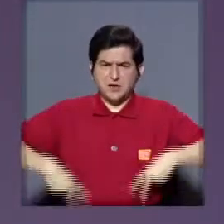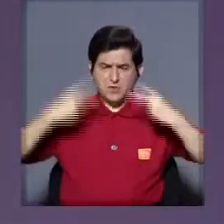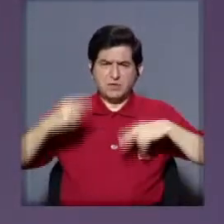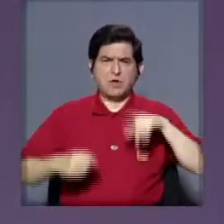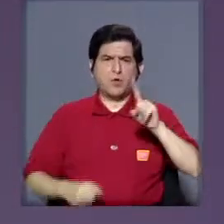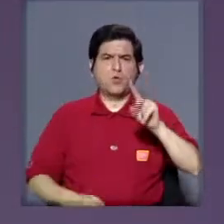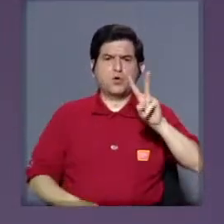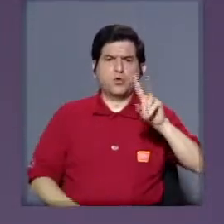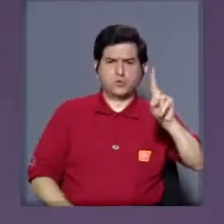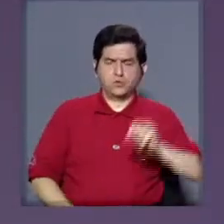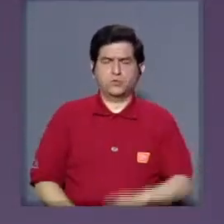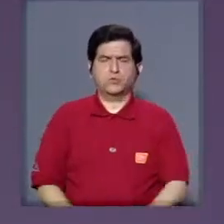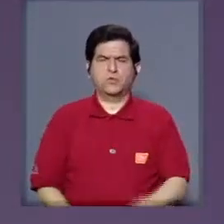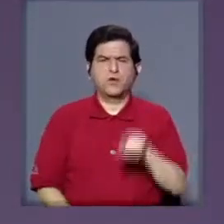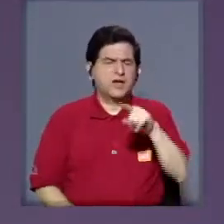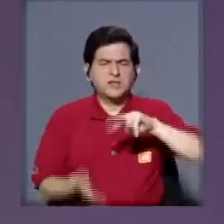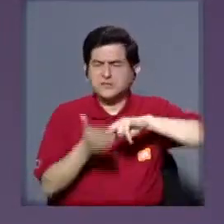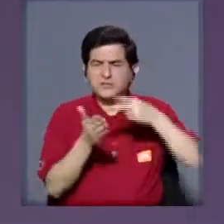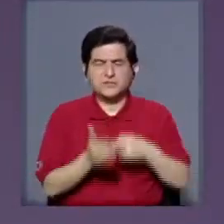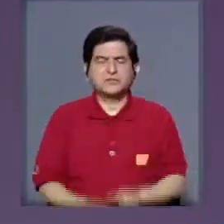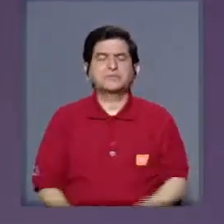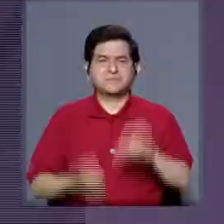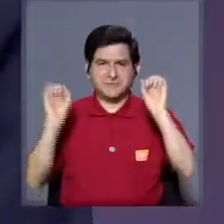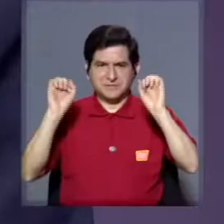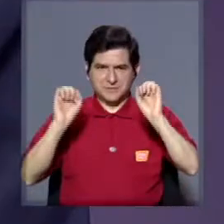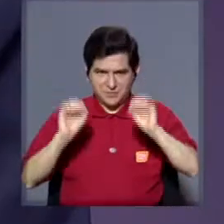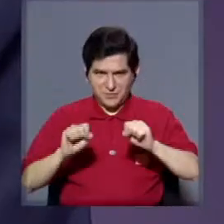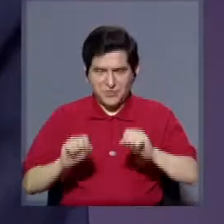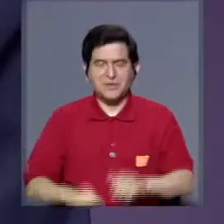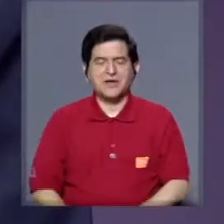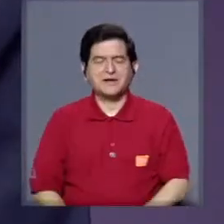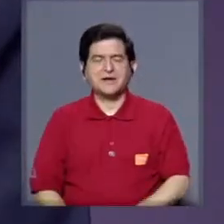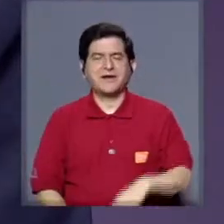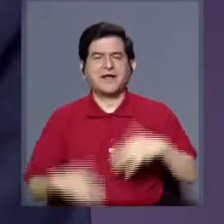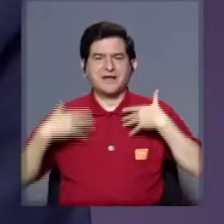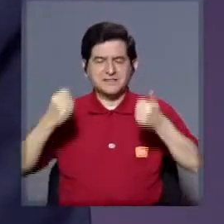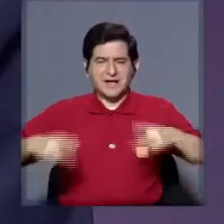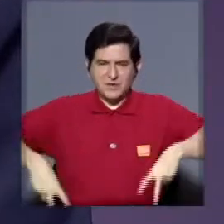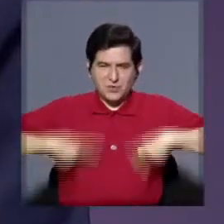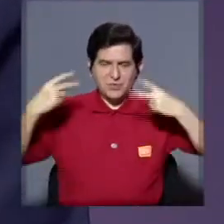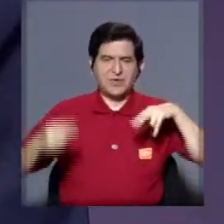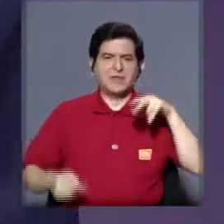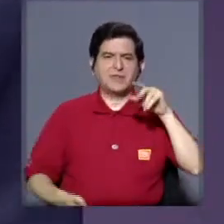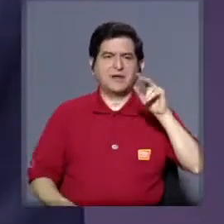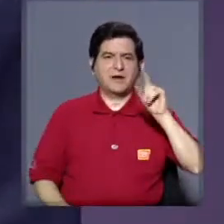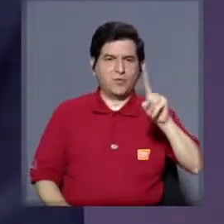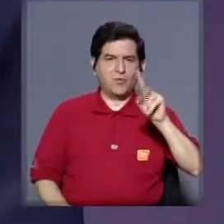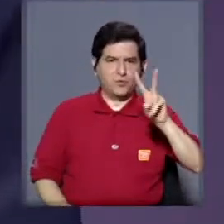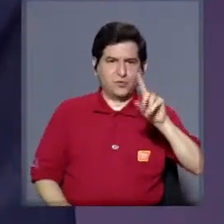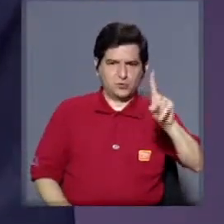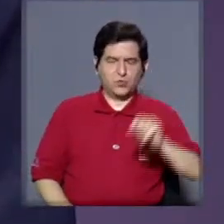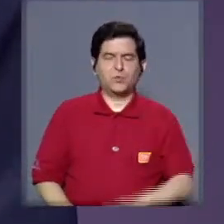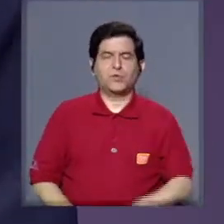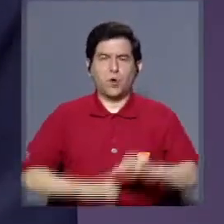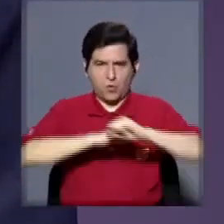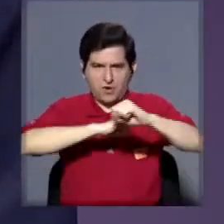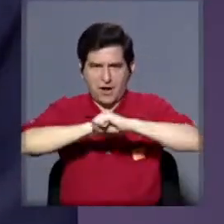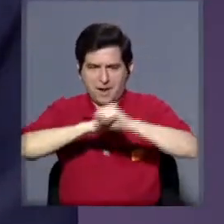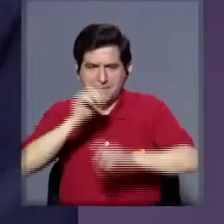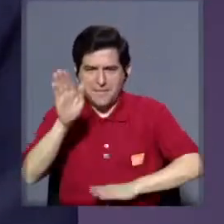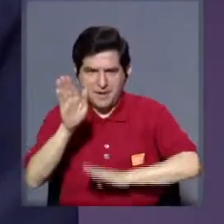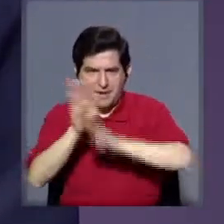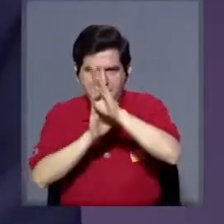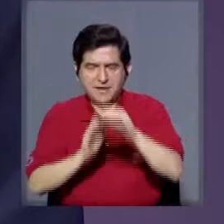121 121 salud y vida 121 fue bueno es una campaña que ha desarrollado